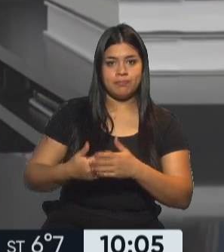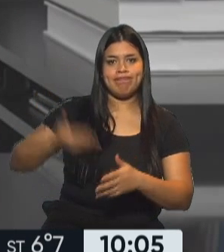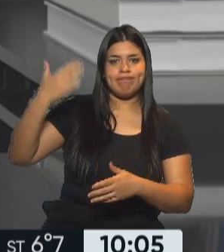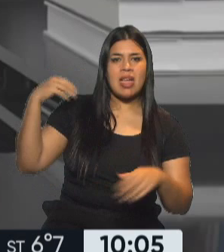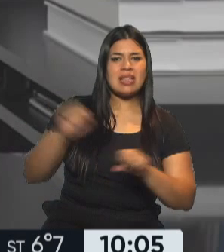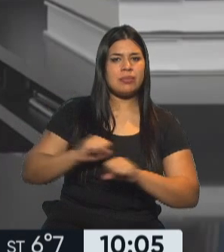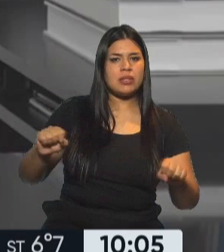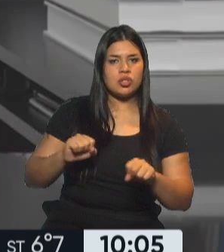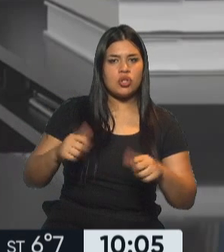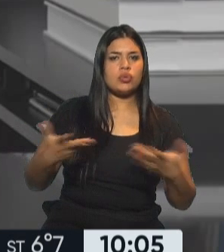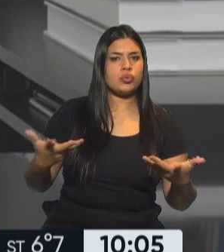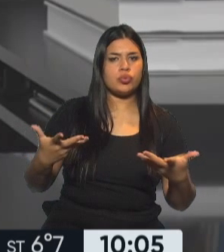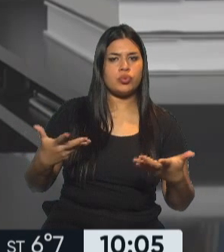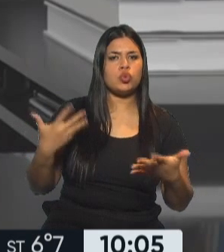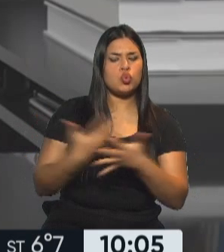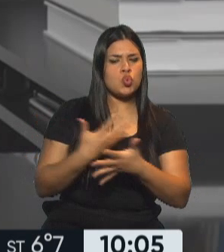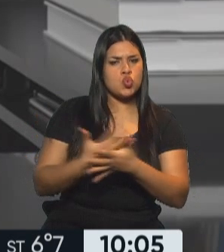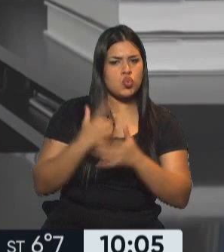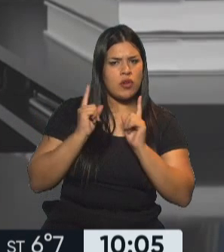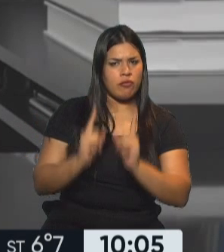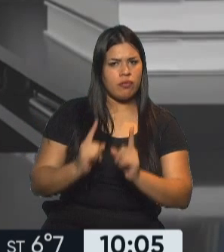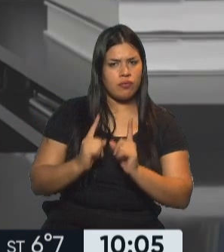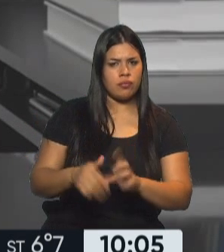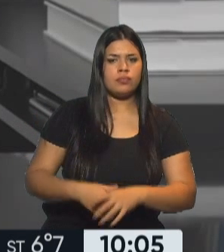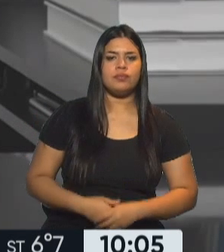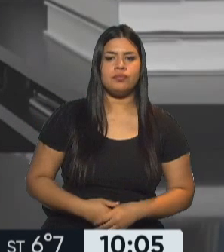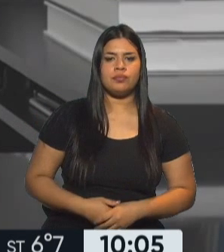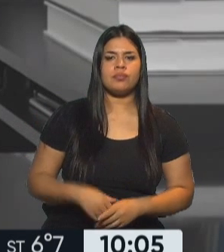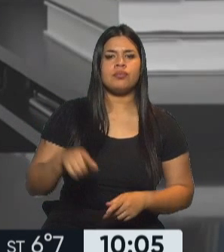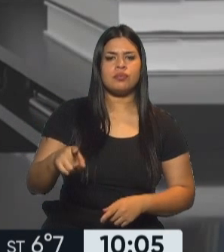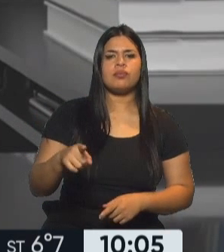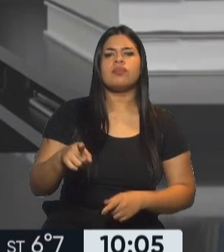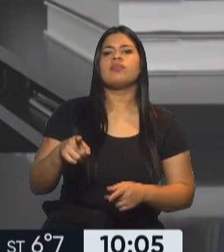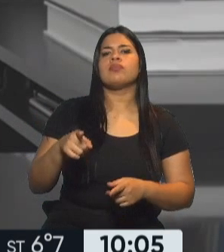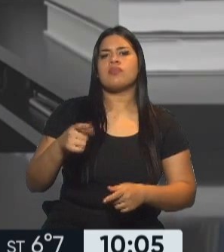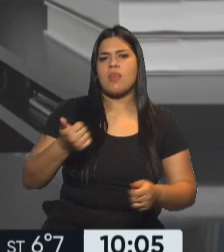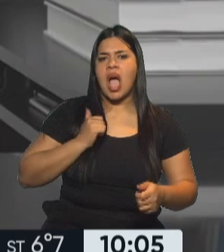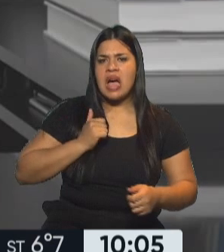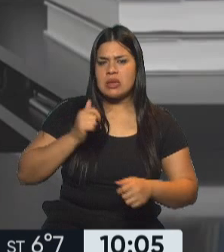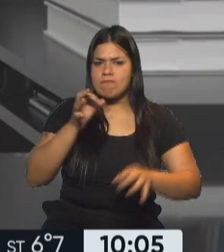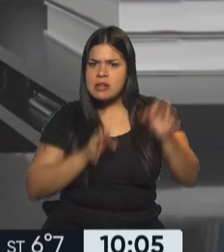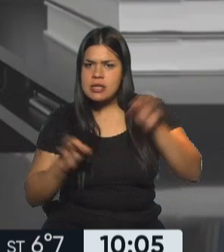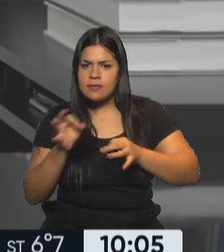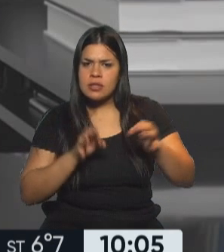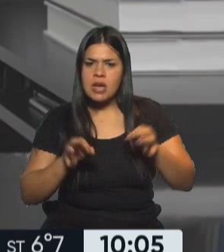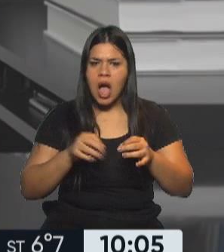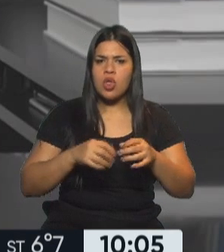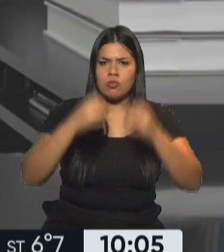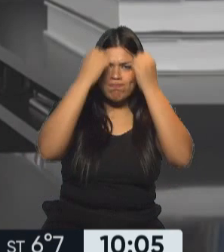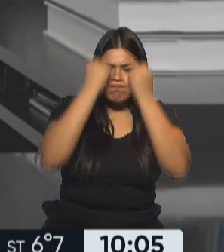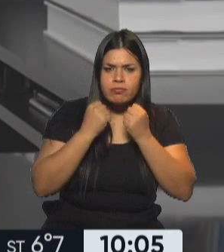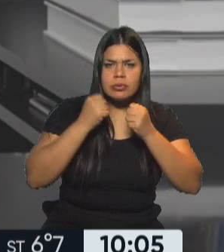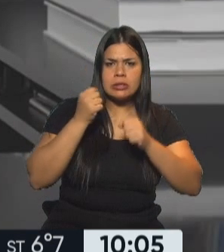aturde, de un atentado planificado, organizado y ejecutado por el terrorismo